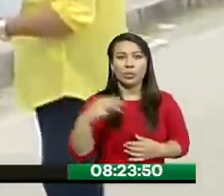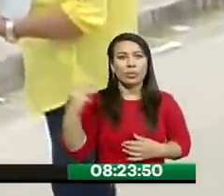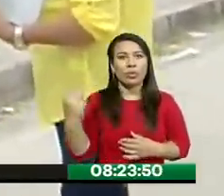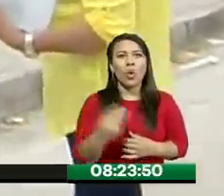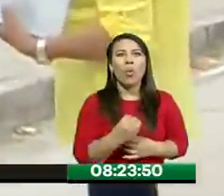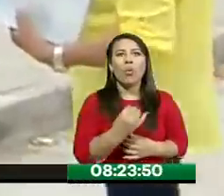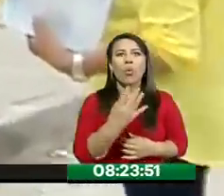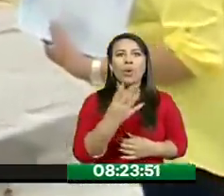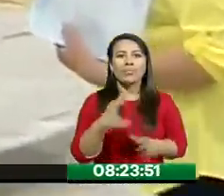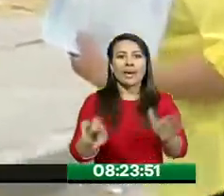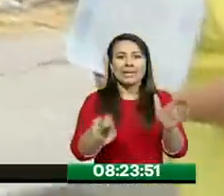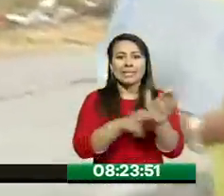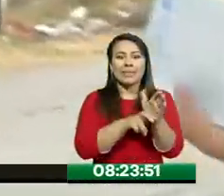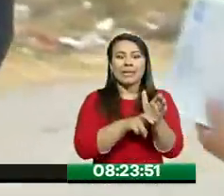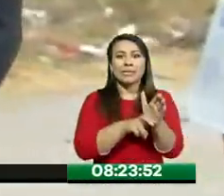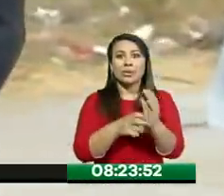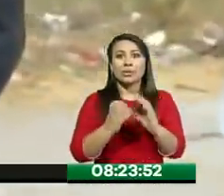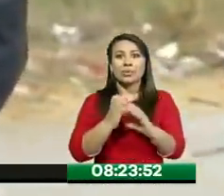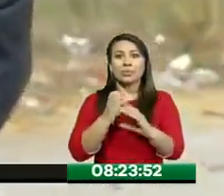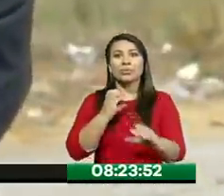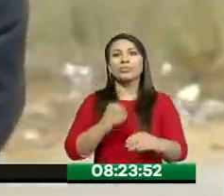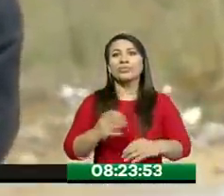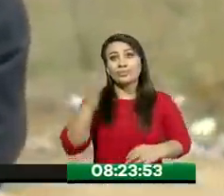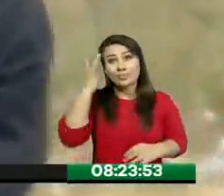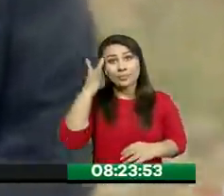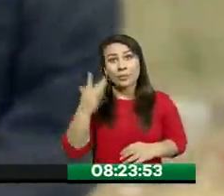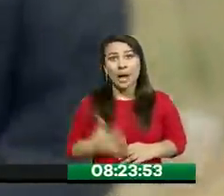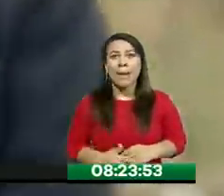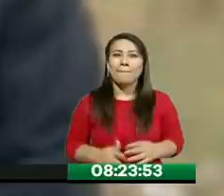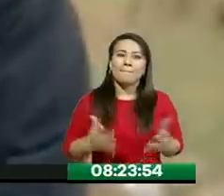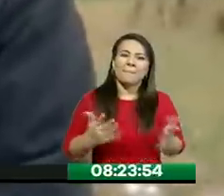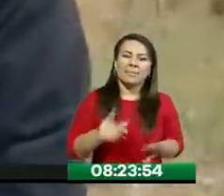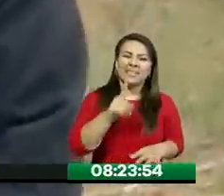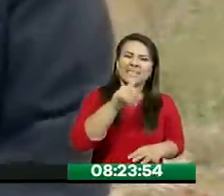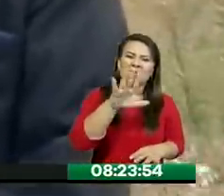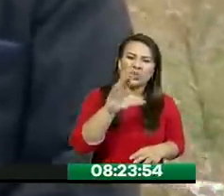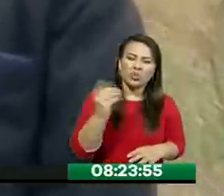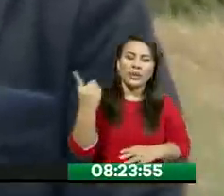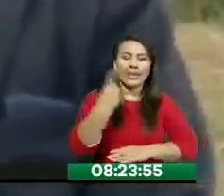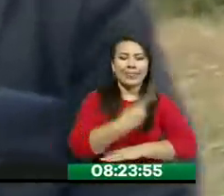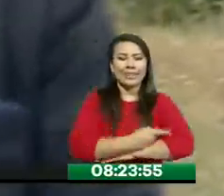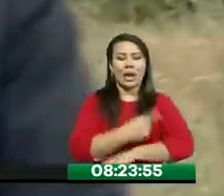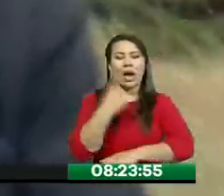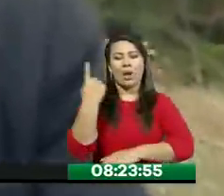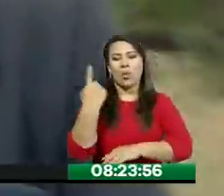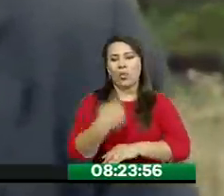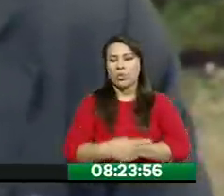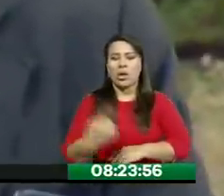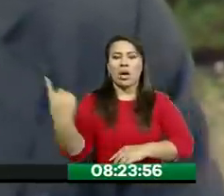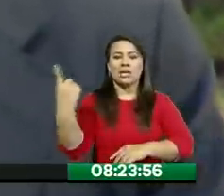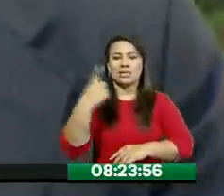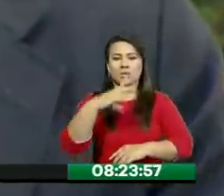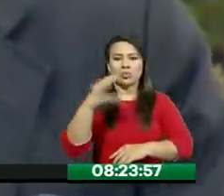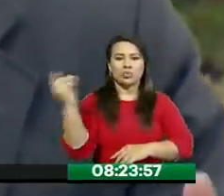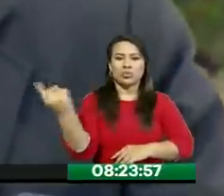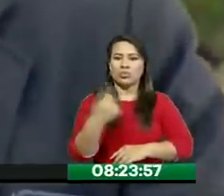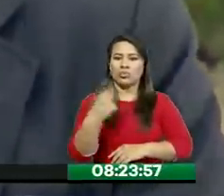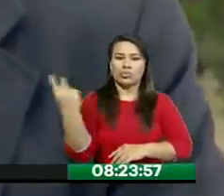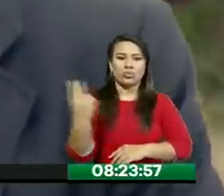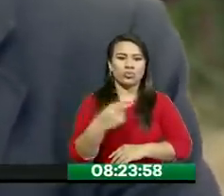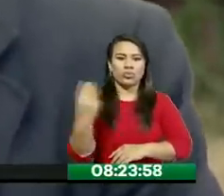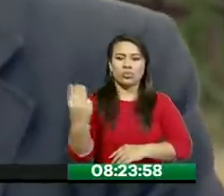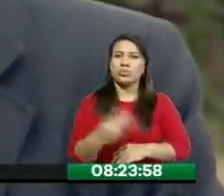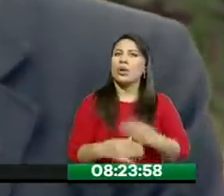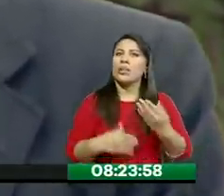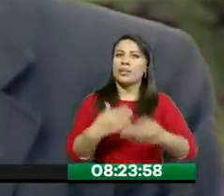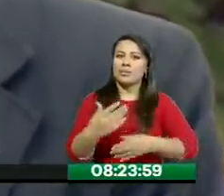que descubrieron la impactante imagen. Ayer de tarde venía con dos amigas, venían camiseta